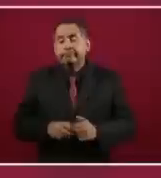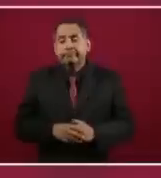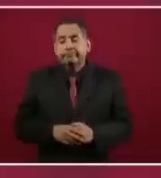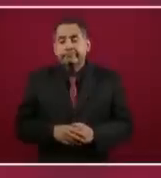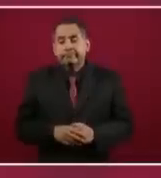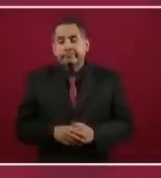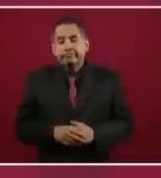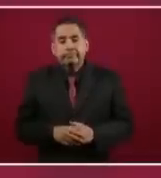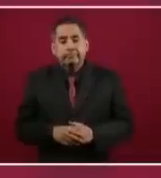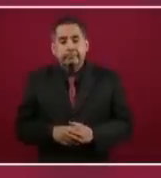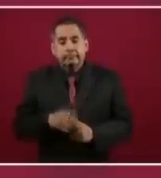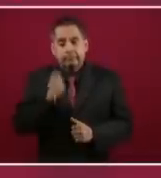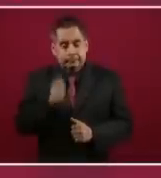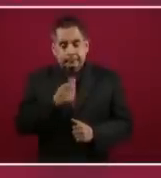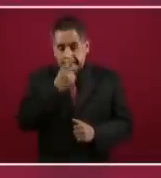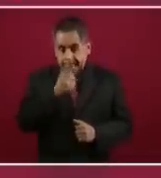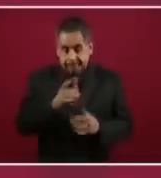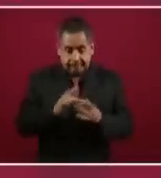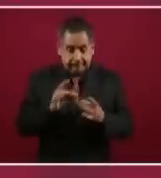que habían